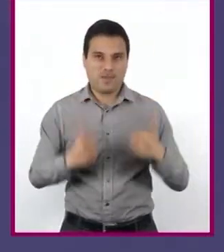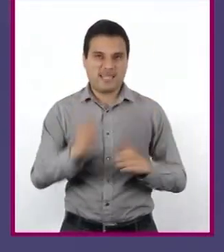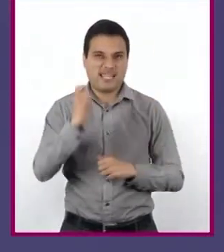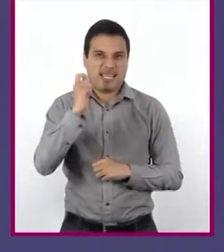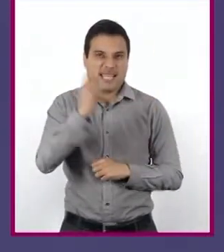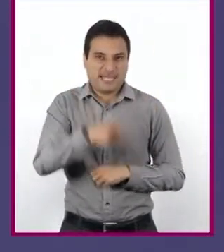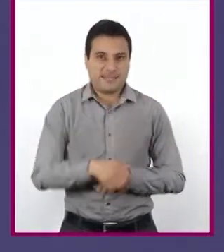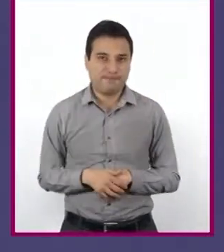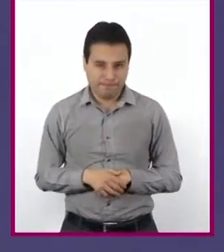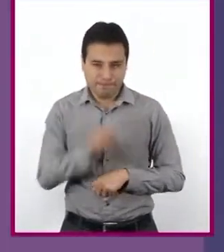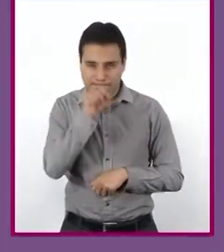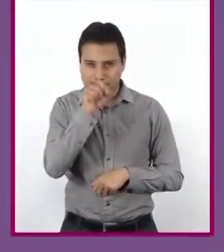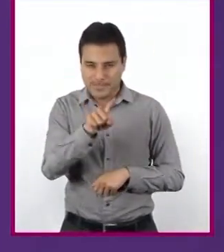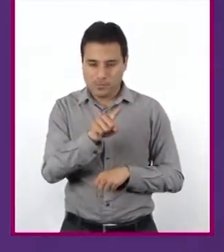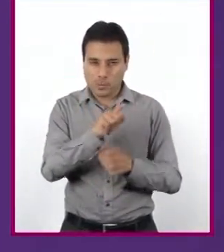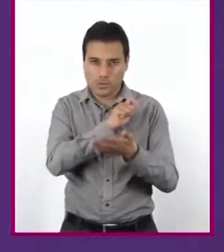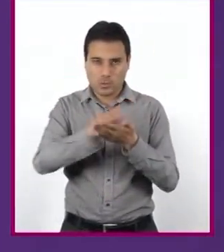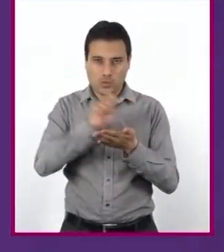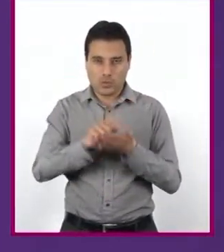de la estructura de Lewis.